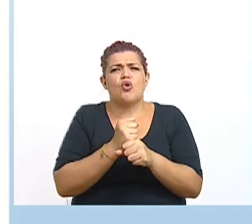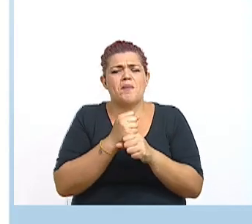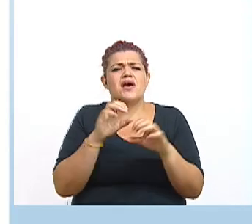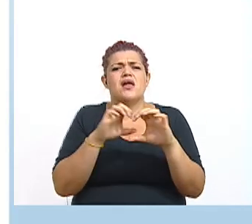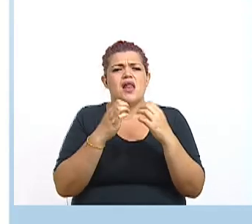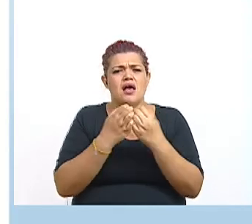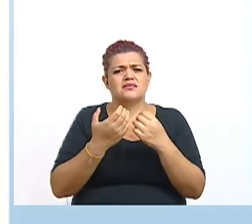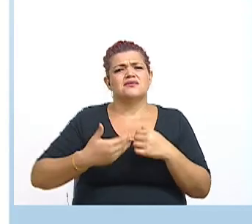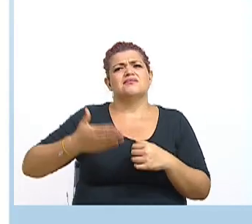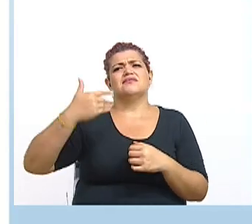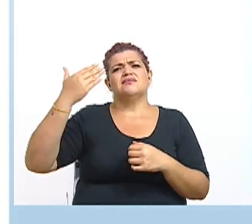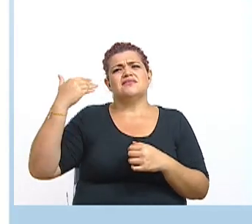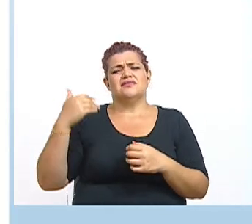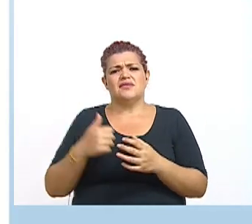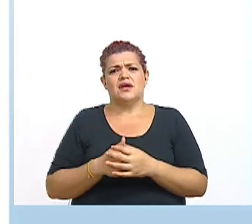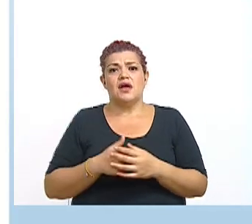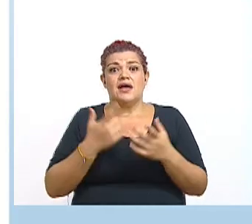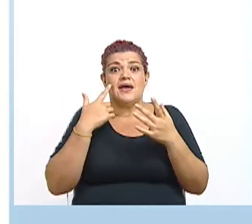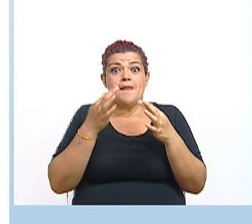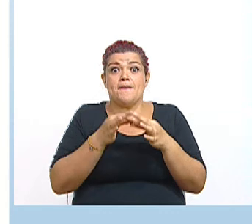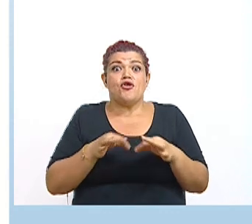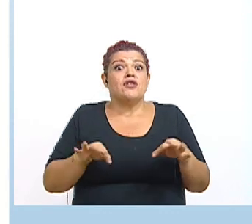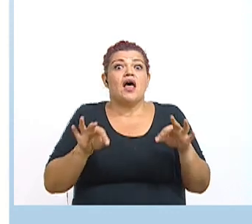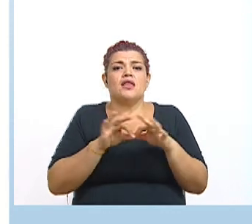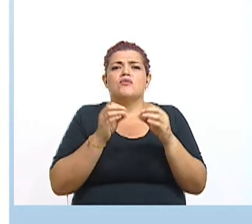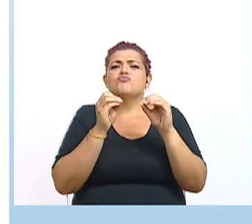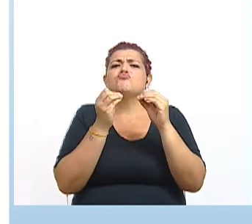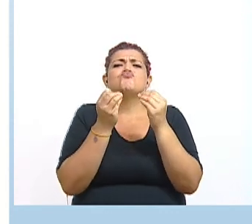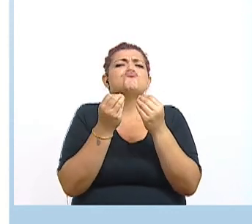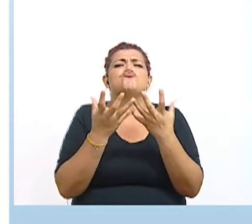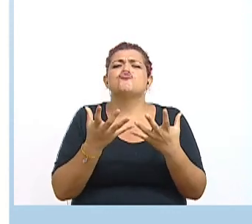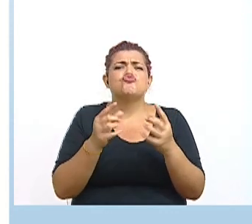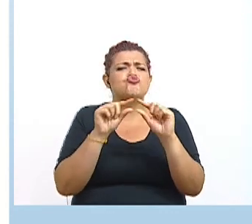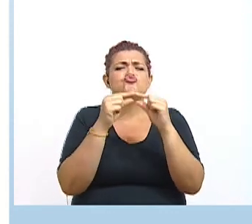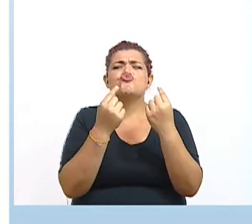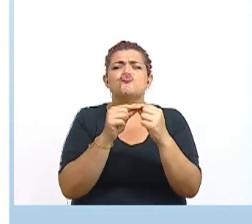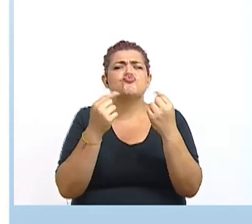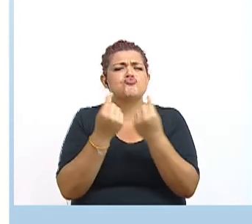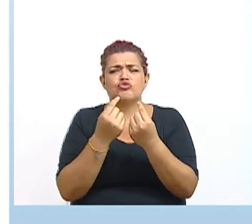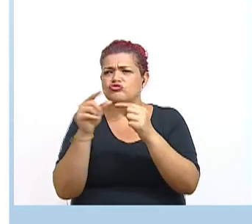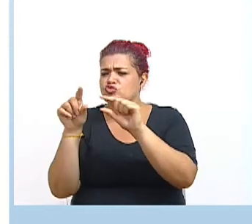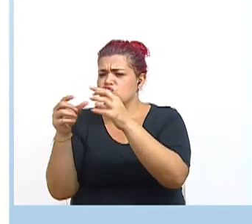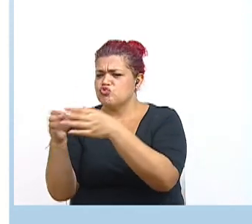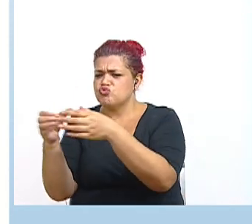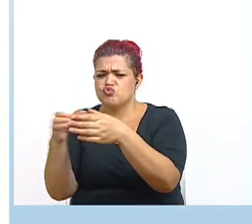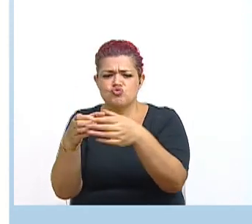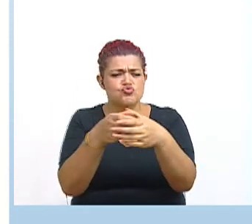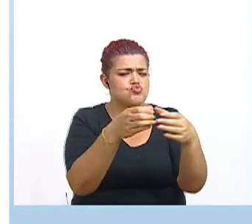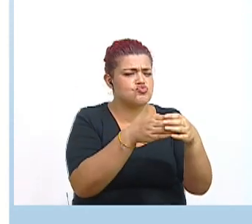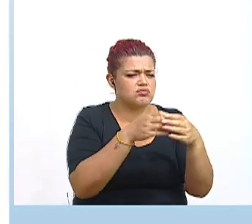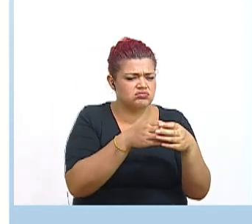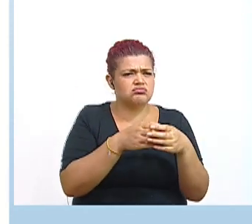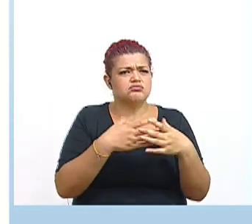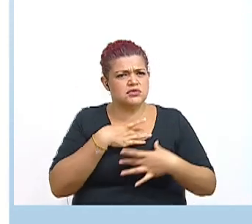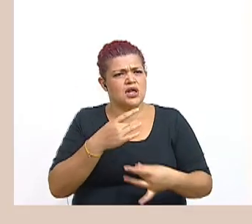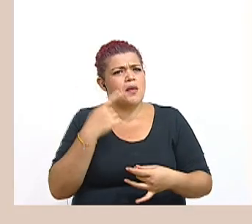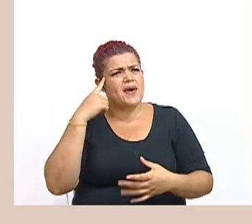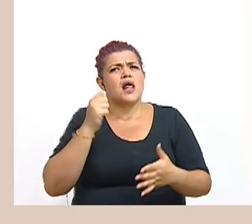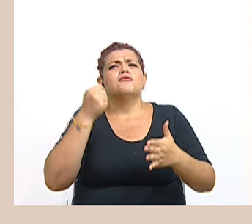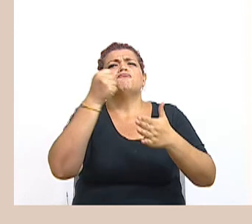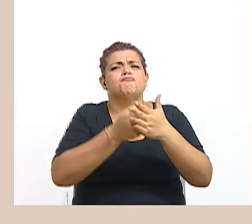clases anteriores. Afortunadamente hay muchos grupos interesados en luchar por esto, como lo demostramos en este